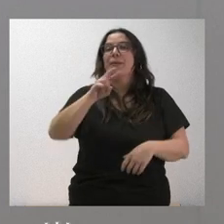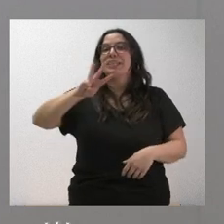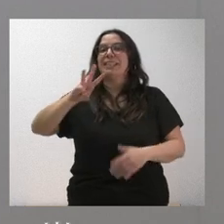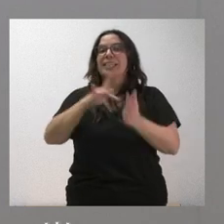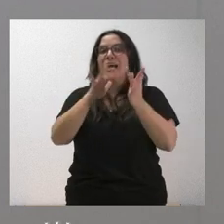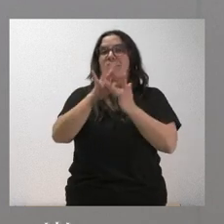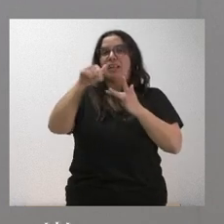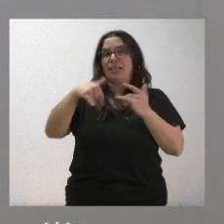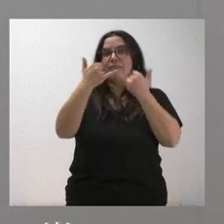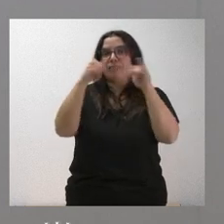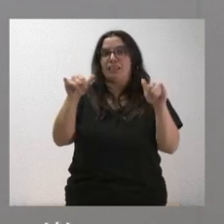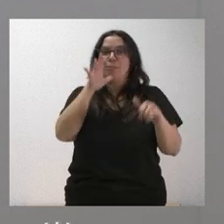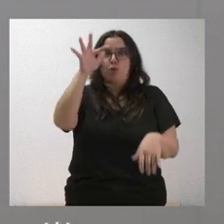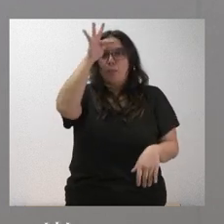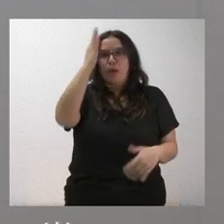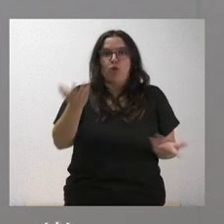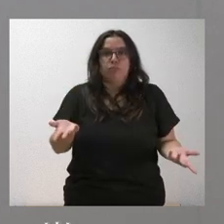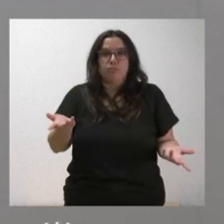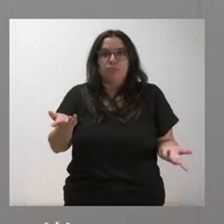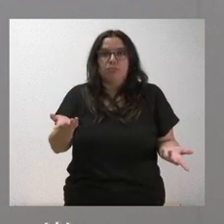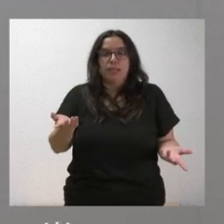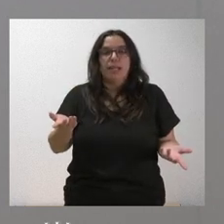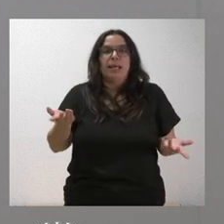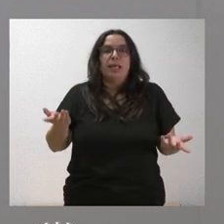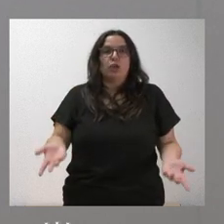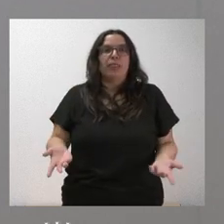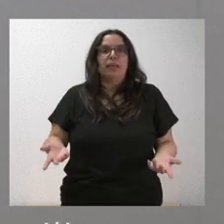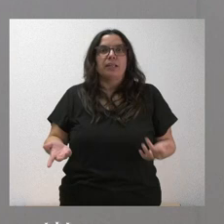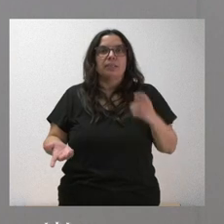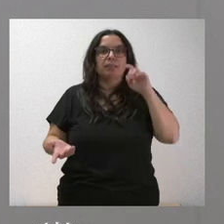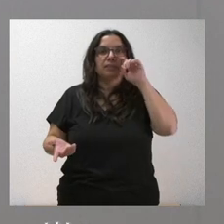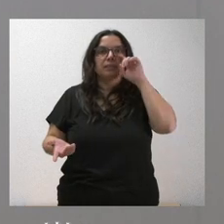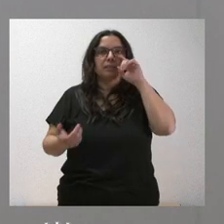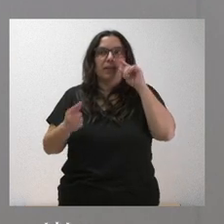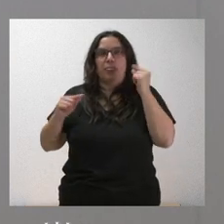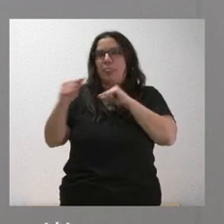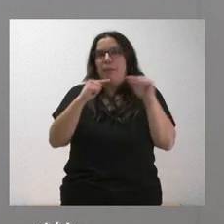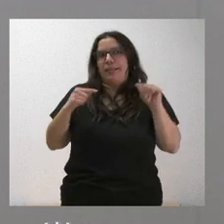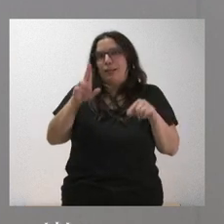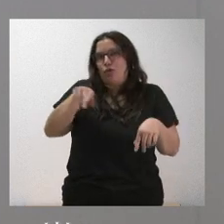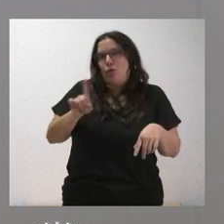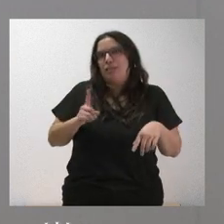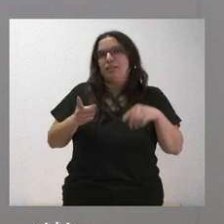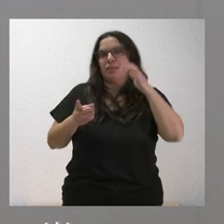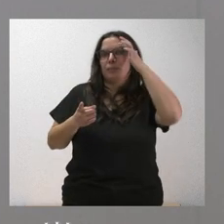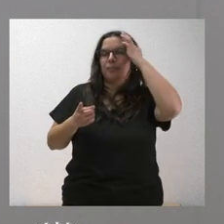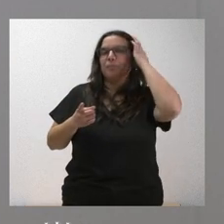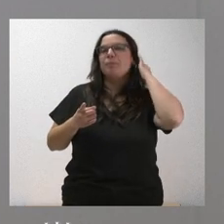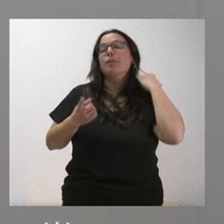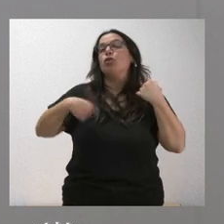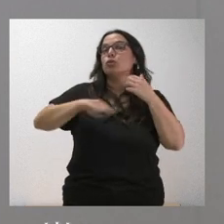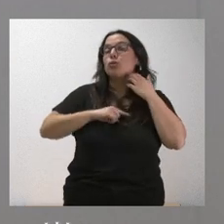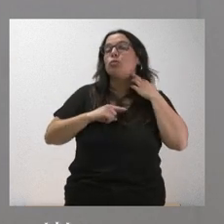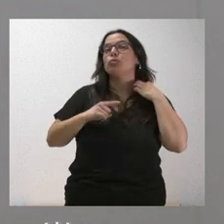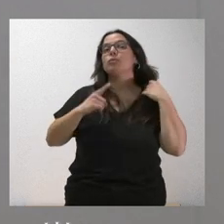León porque fue domingo luego no estaba en debate esta cuestión lo que nosotros planteábamos